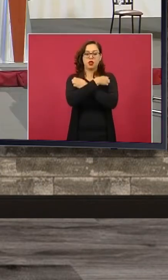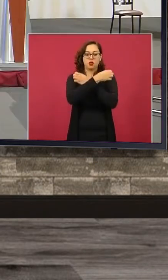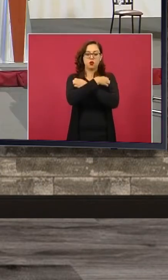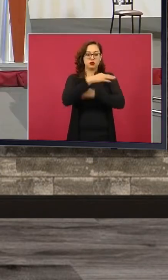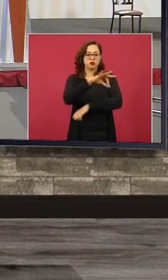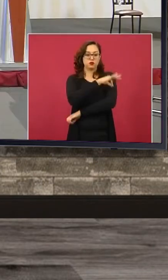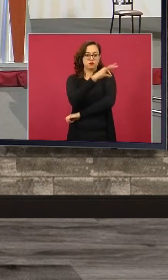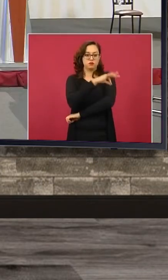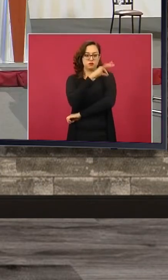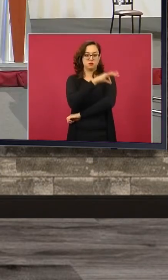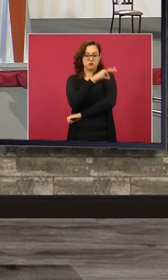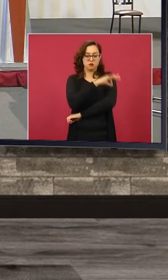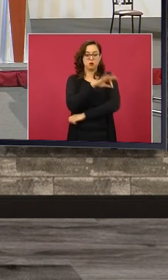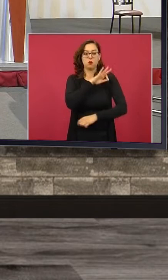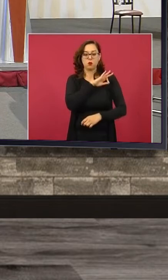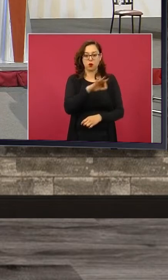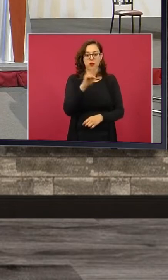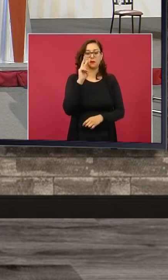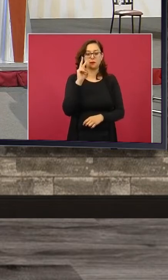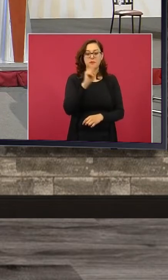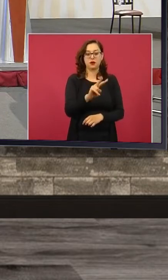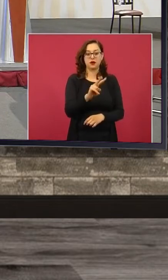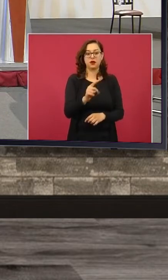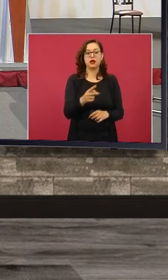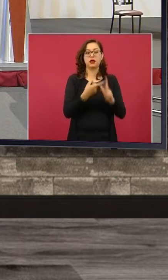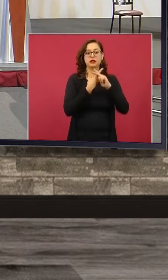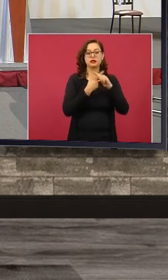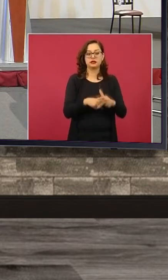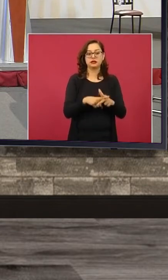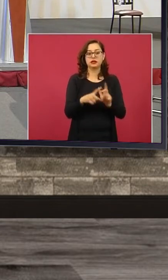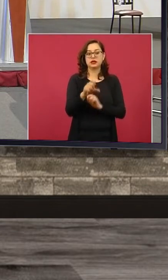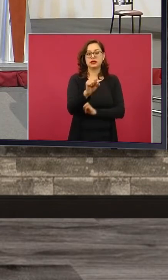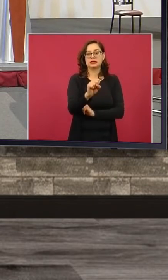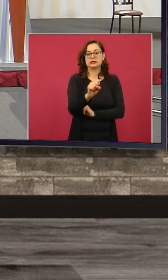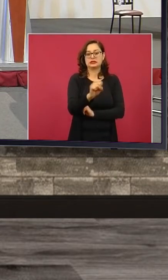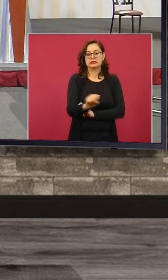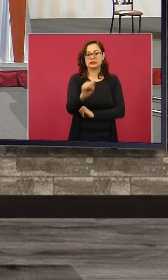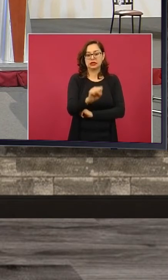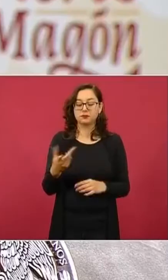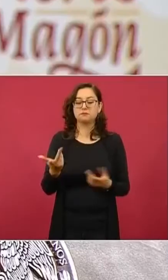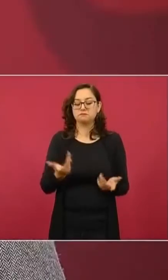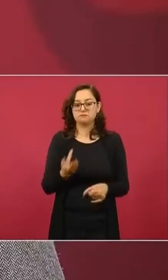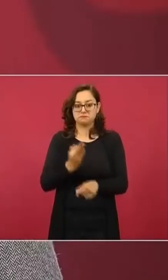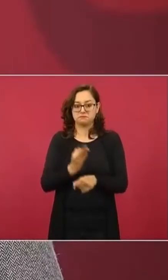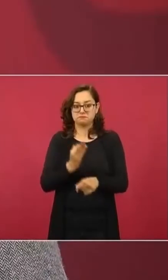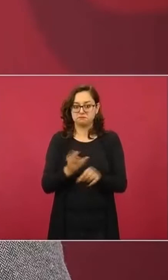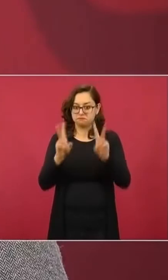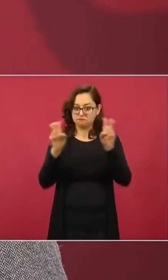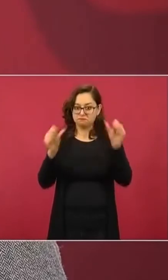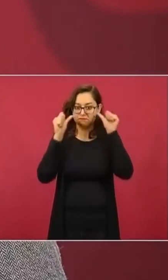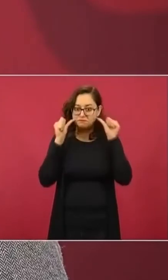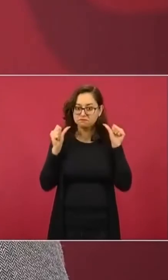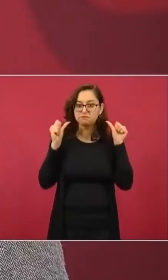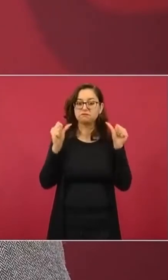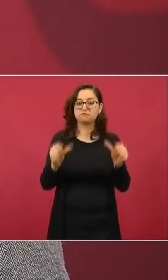los niños y dijo que a los menores que padezcan esta enfermedad pueden ser atendidos con remedios caseros como tés, Vaporrub o paracetamol.